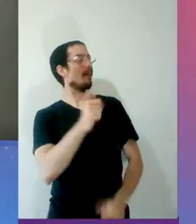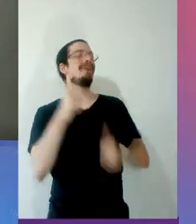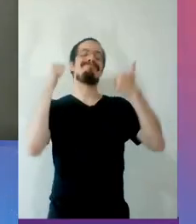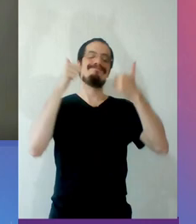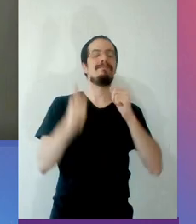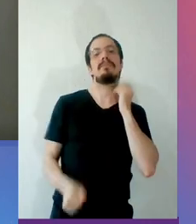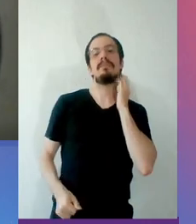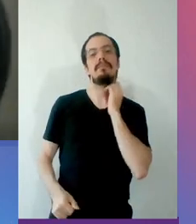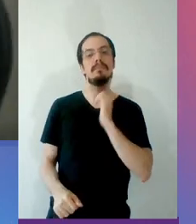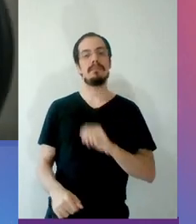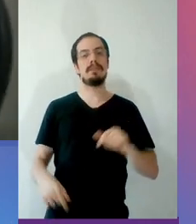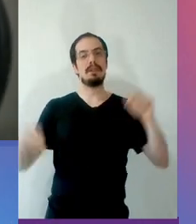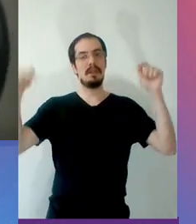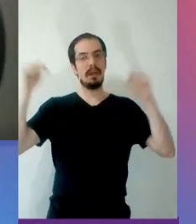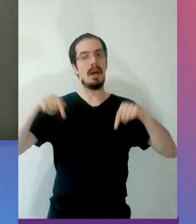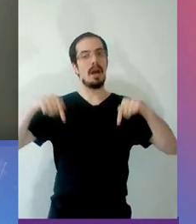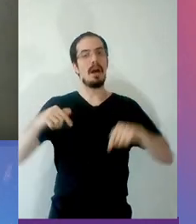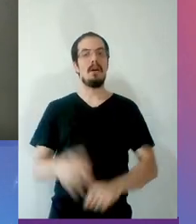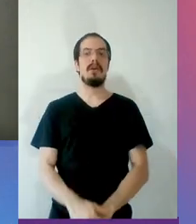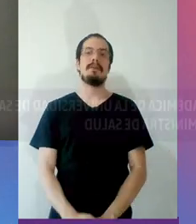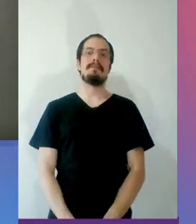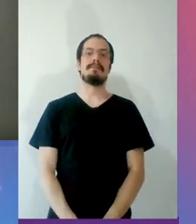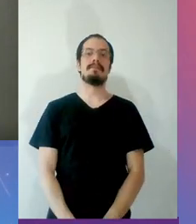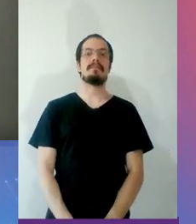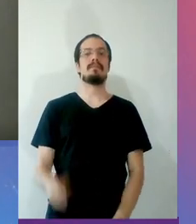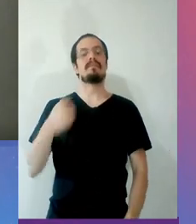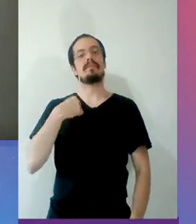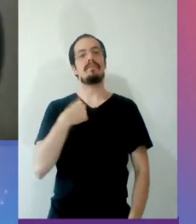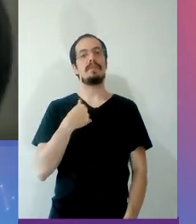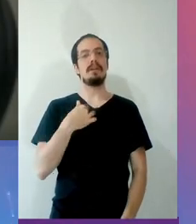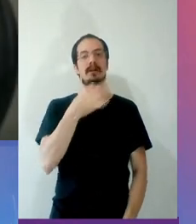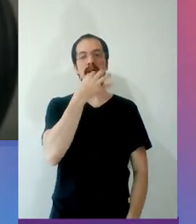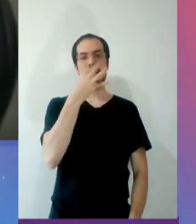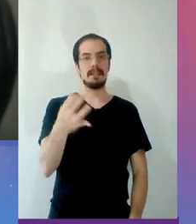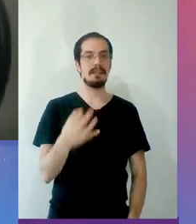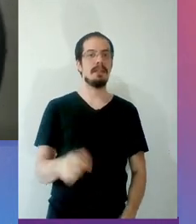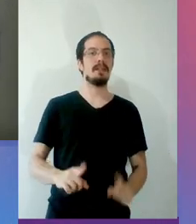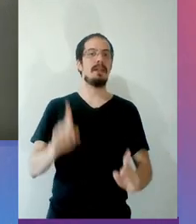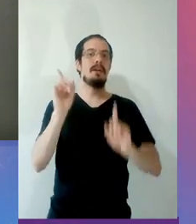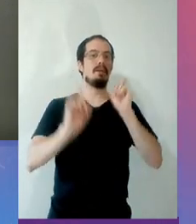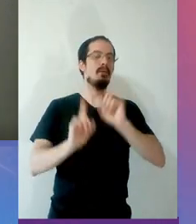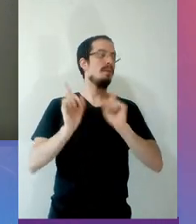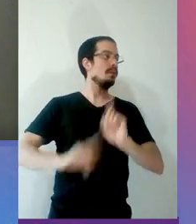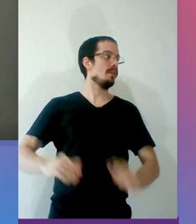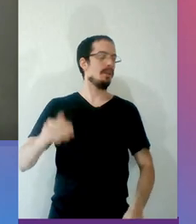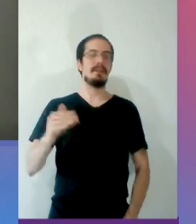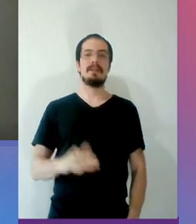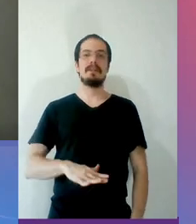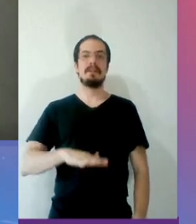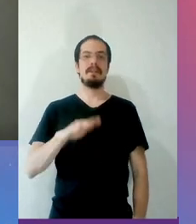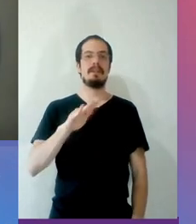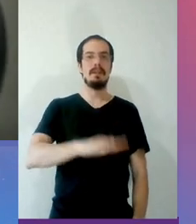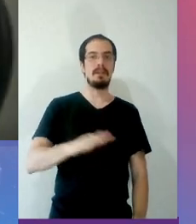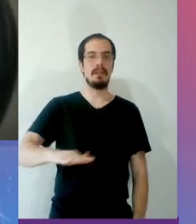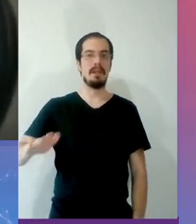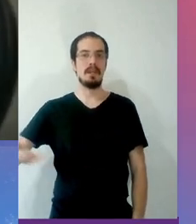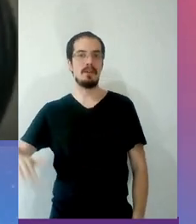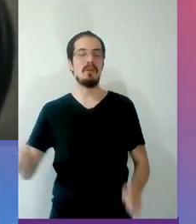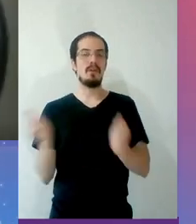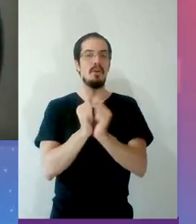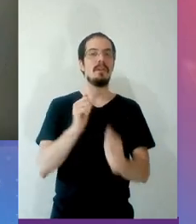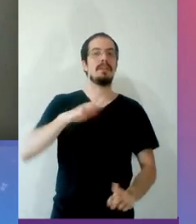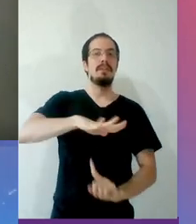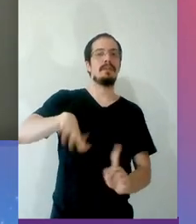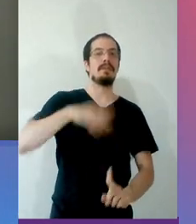Bueno, decir de que los niños con discapacidad no están fuera de Chile Crece Contigo. ¿Ah? Chile